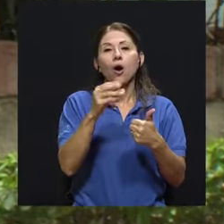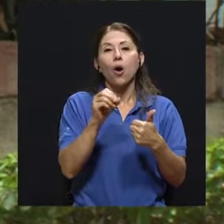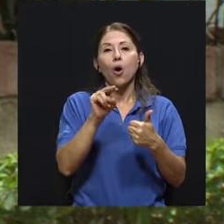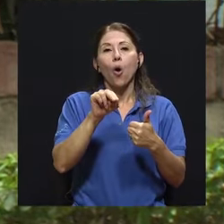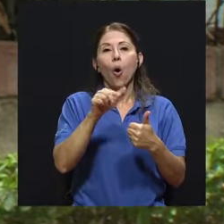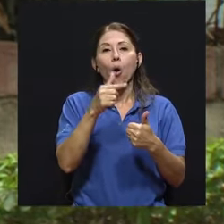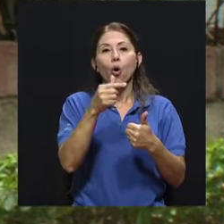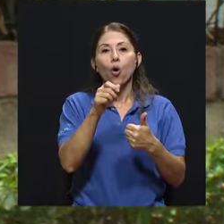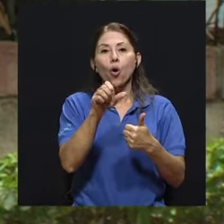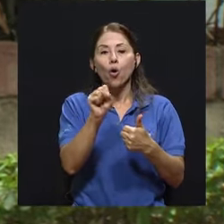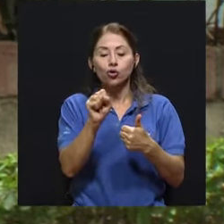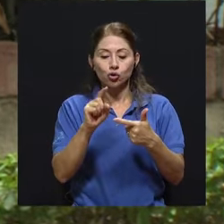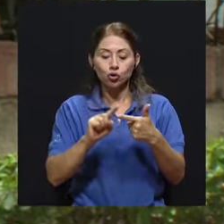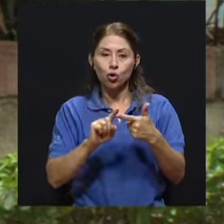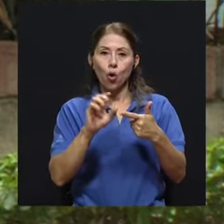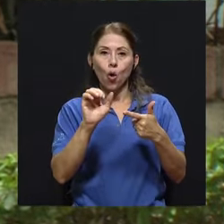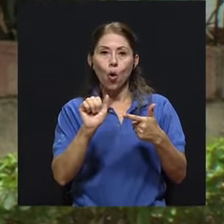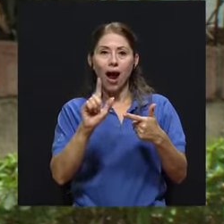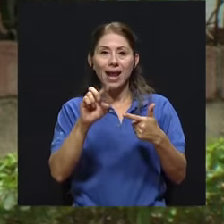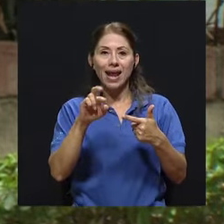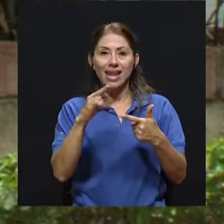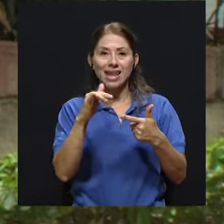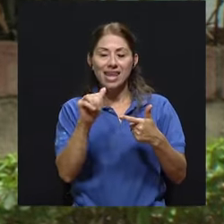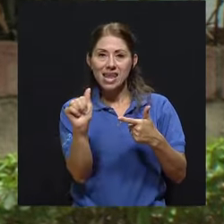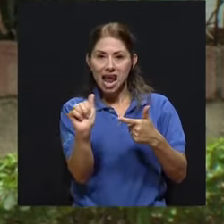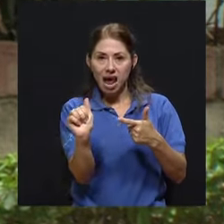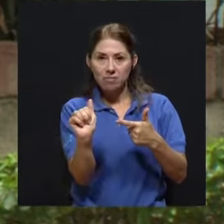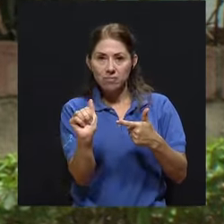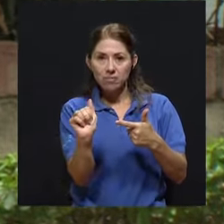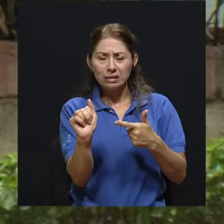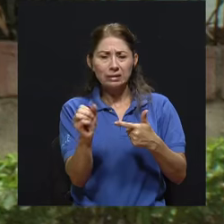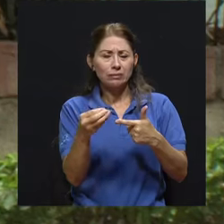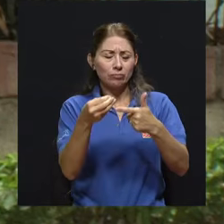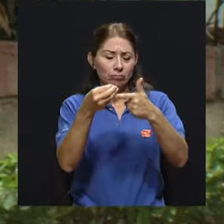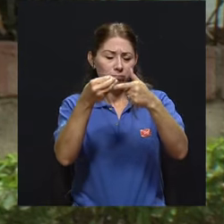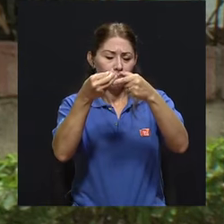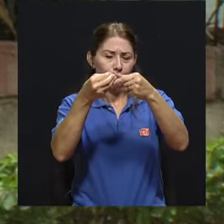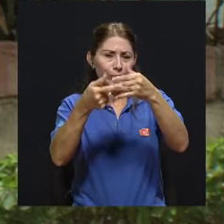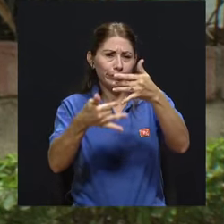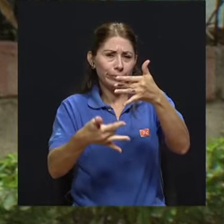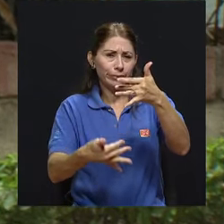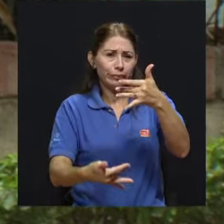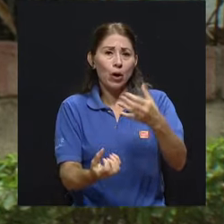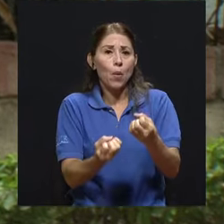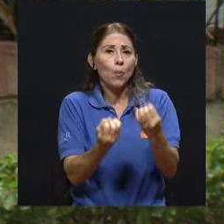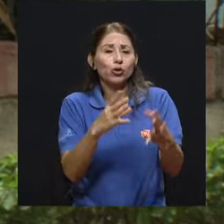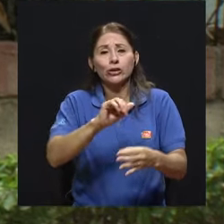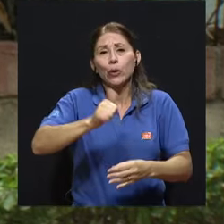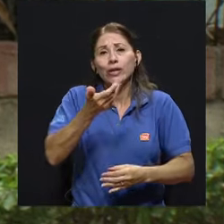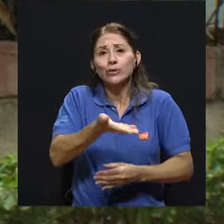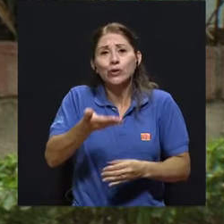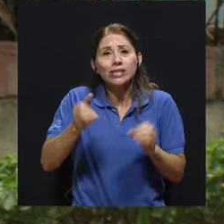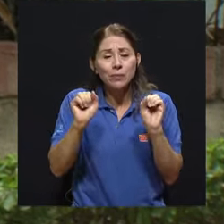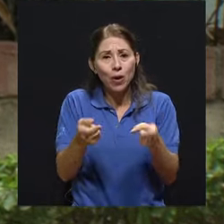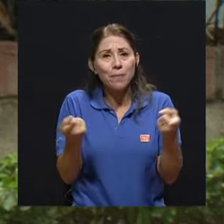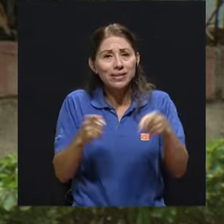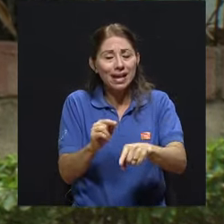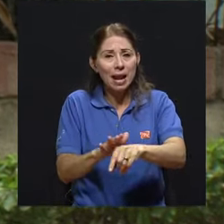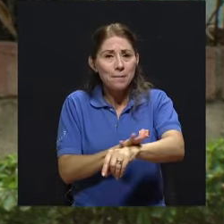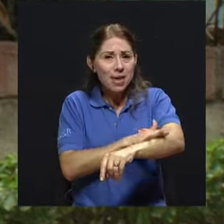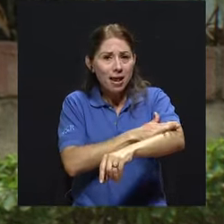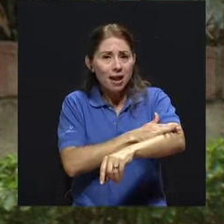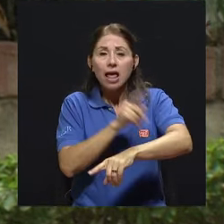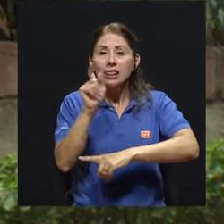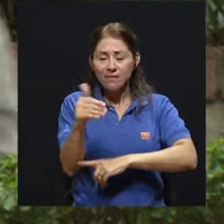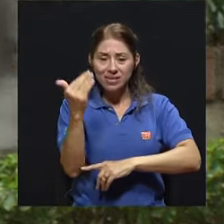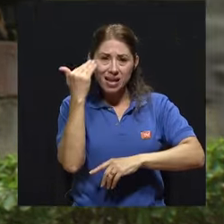alergia. Y existen, francamente, una cantidad innumerable de cosas que me pueden afectar en la piel. Y hay